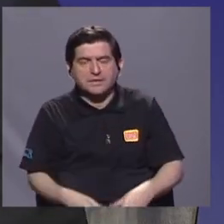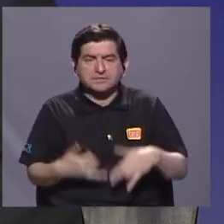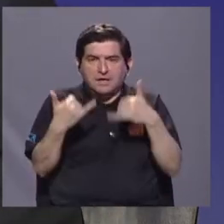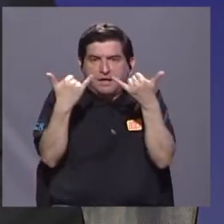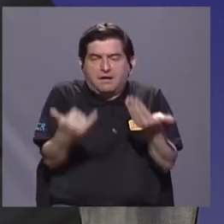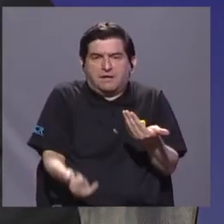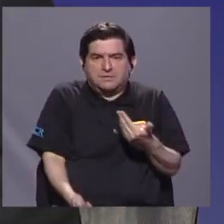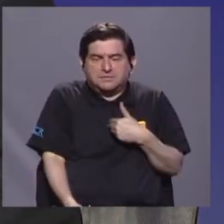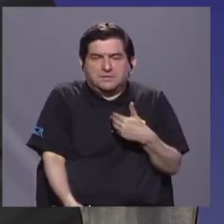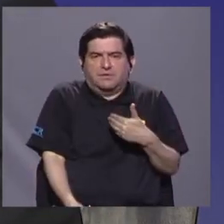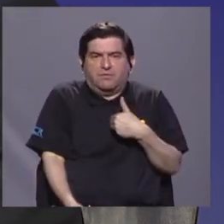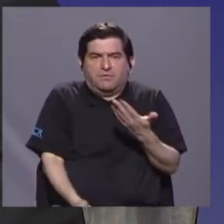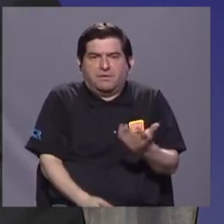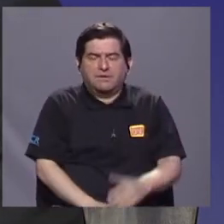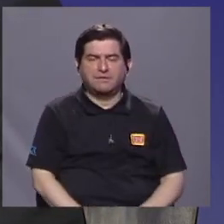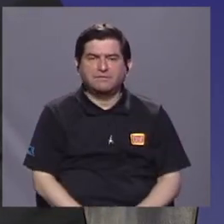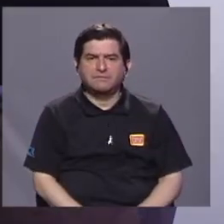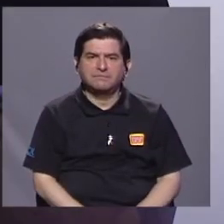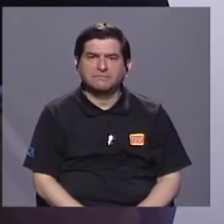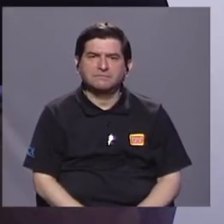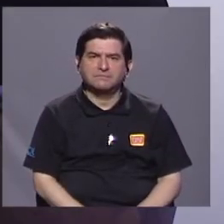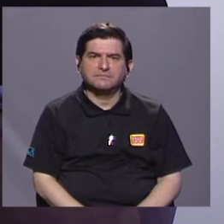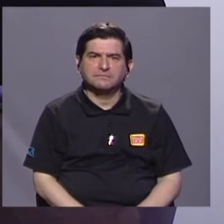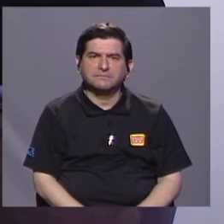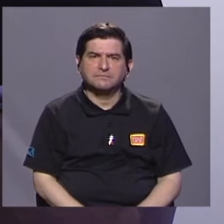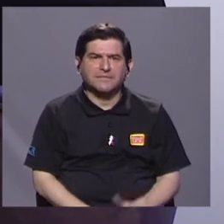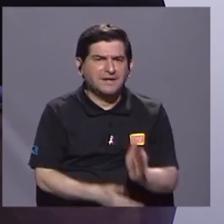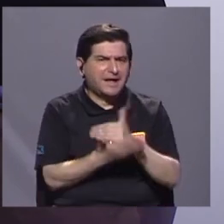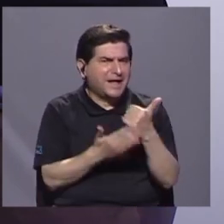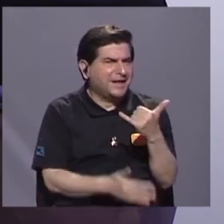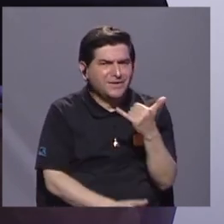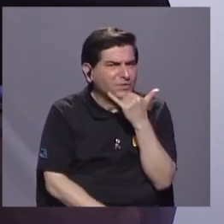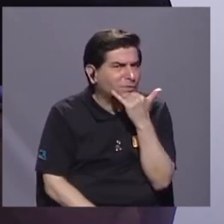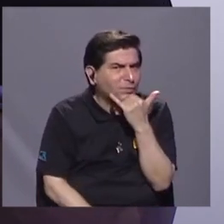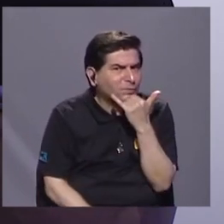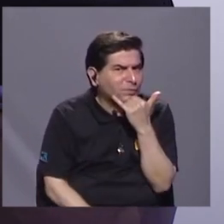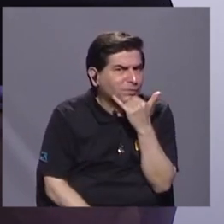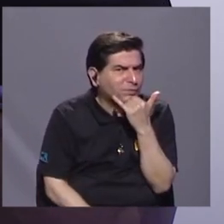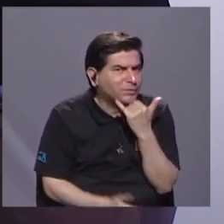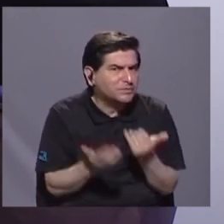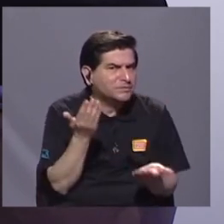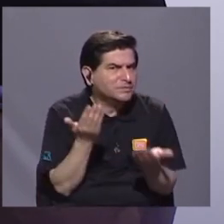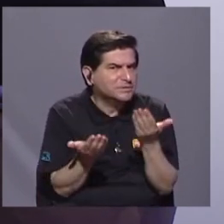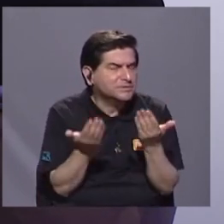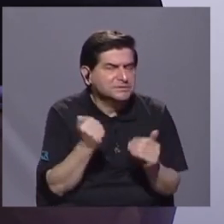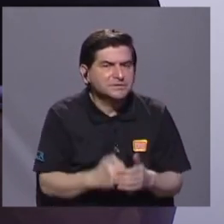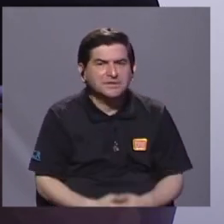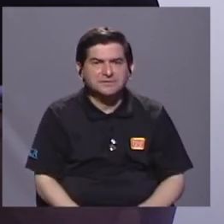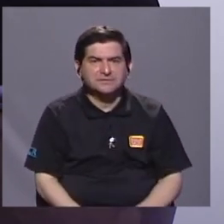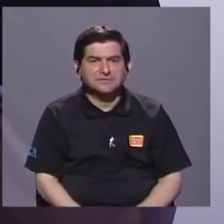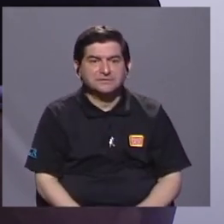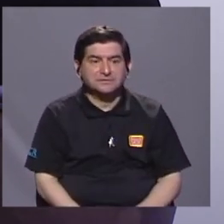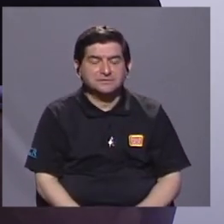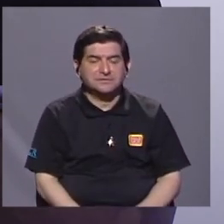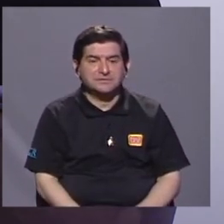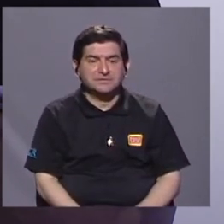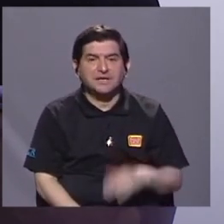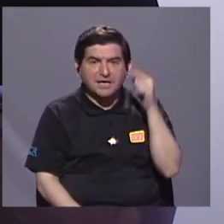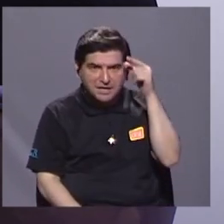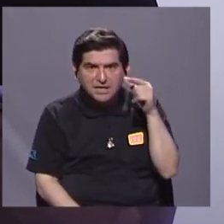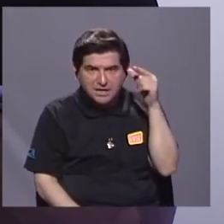que tenemos el día de hoy. Algo falló o algo ha fallado y aquí evidentemente que